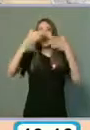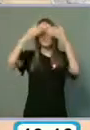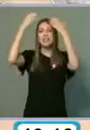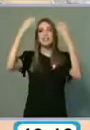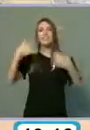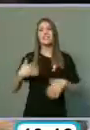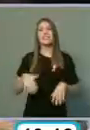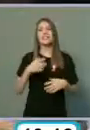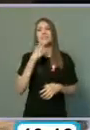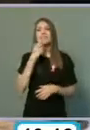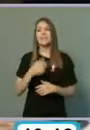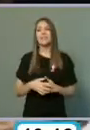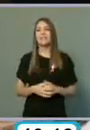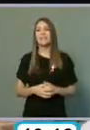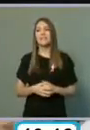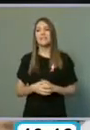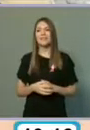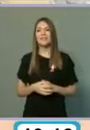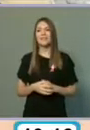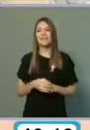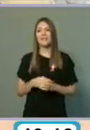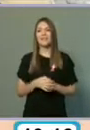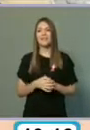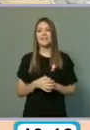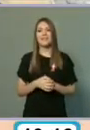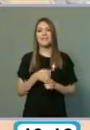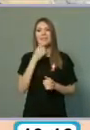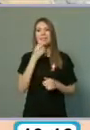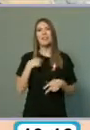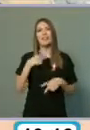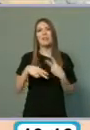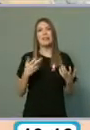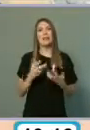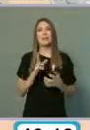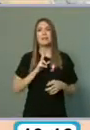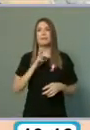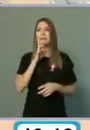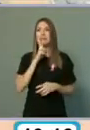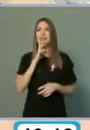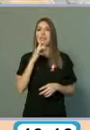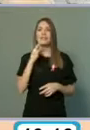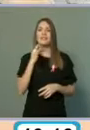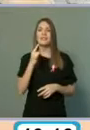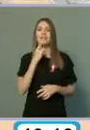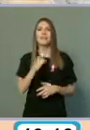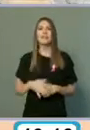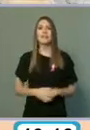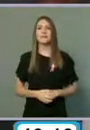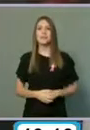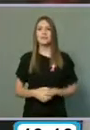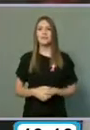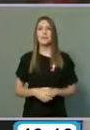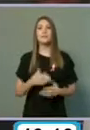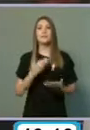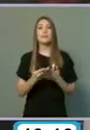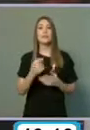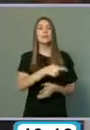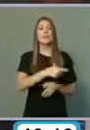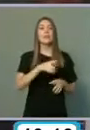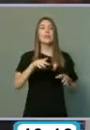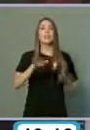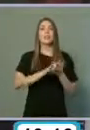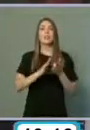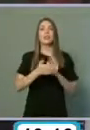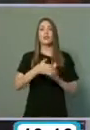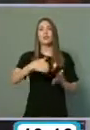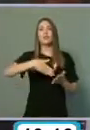¿sabes? Estoy Tampoco te haciendo mi encajes. mejor esfuerzo. No, está muy bien, Pame. Ok, entonces vamos a dejar que esto se vaya friendo.